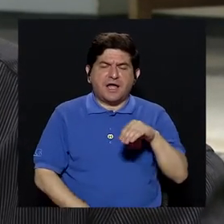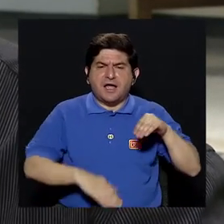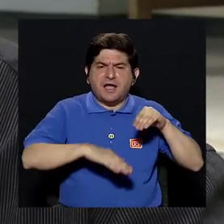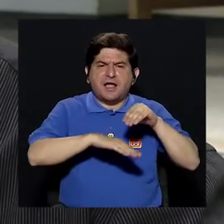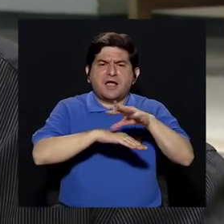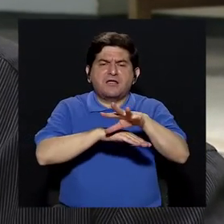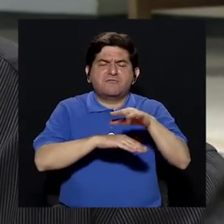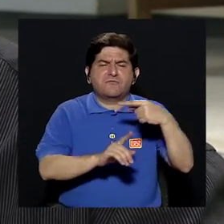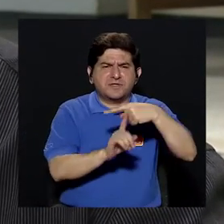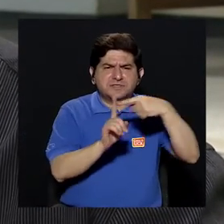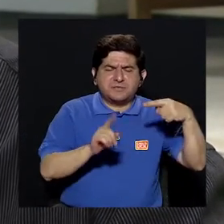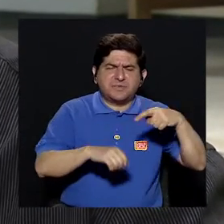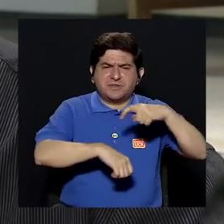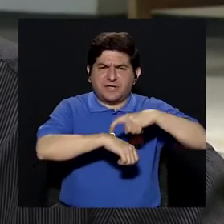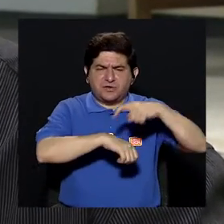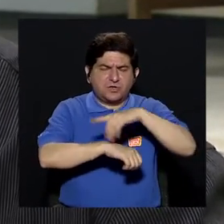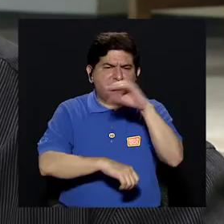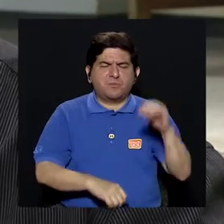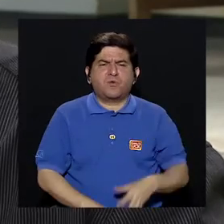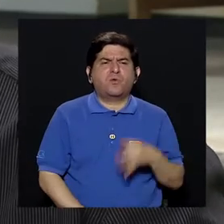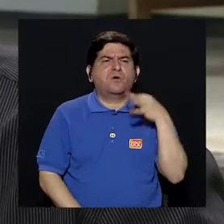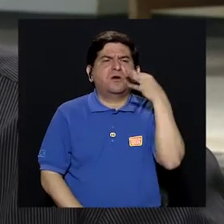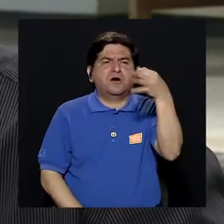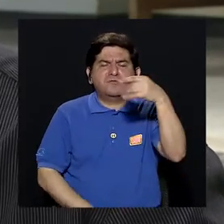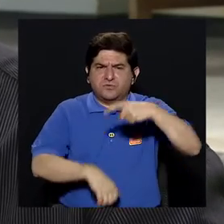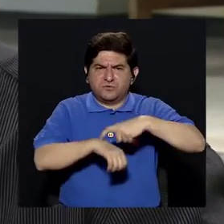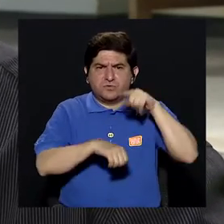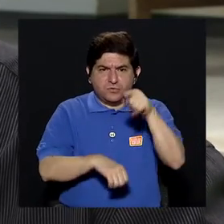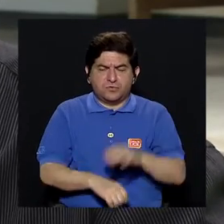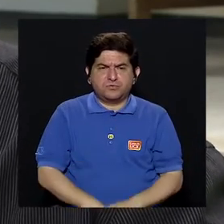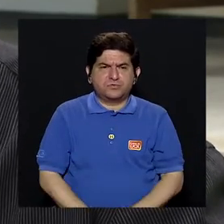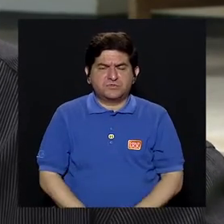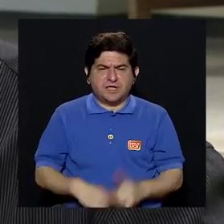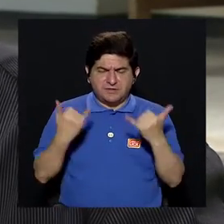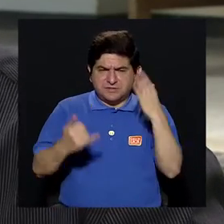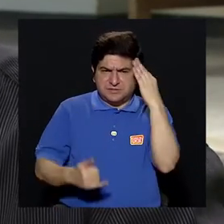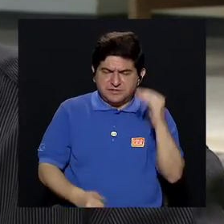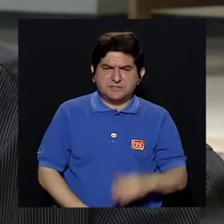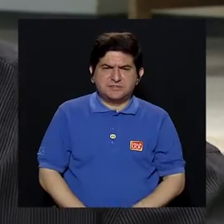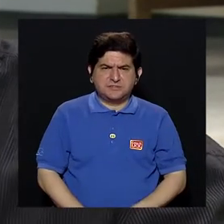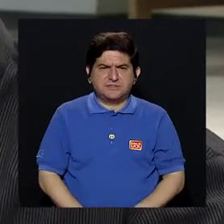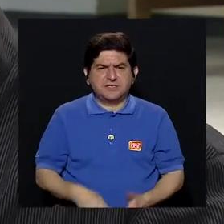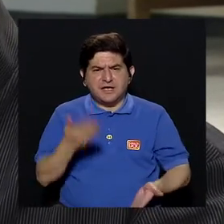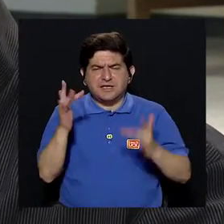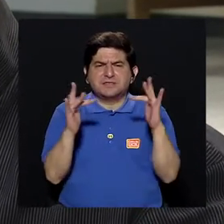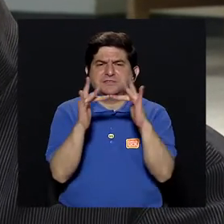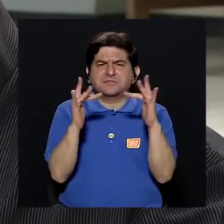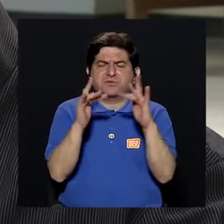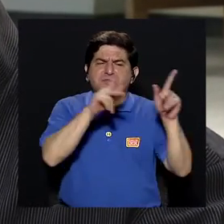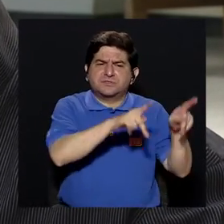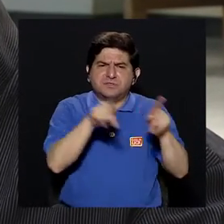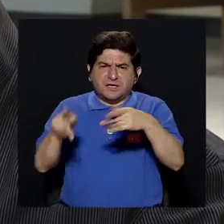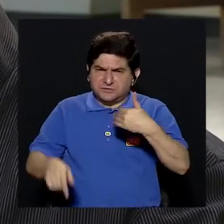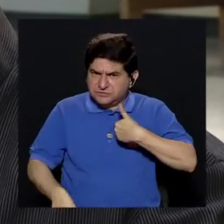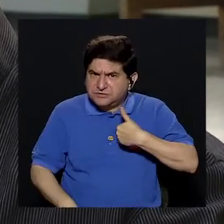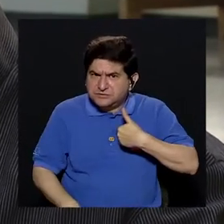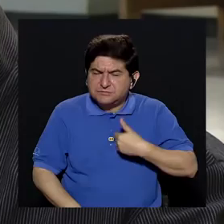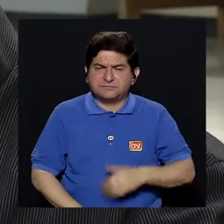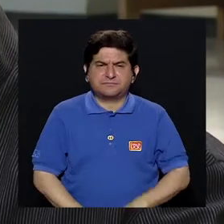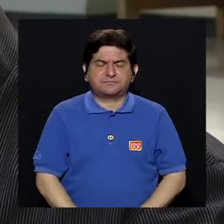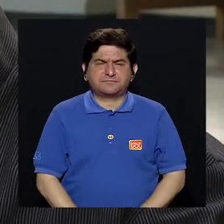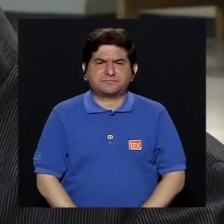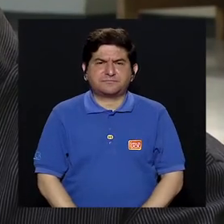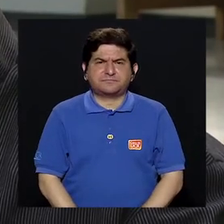largo plazo que a ustedes les toca vivenciar, y me imagino que ustedes como investigadores también algún tipo de contacto tienen con estas personas.